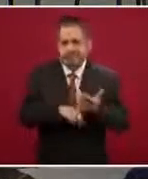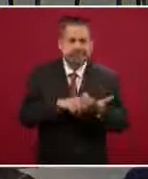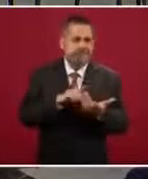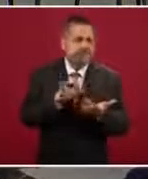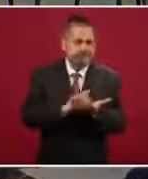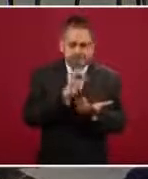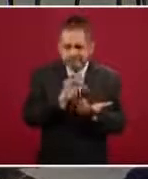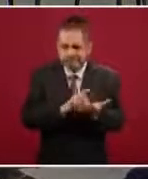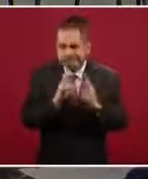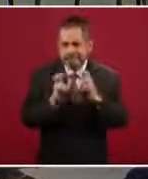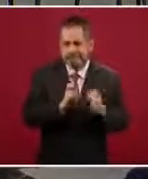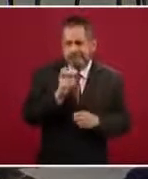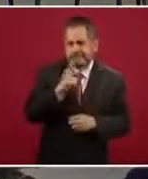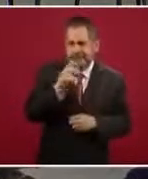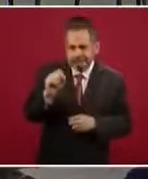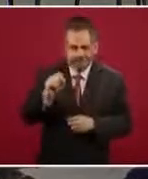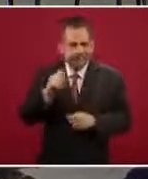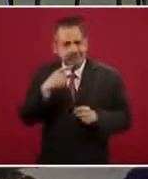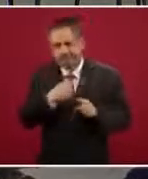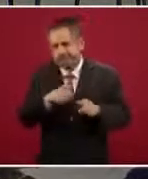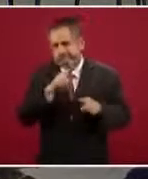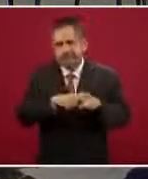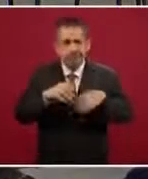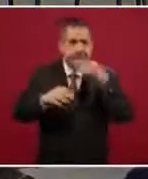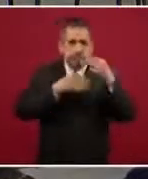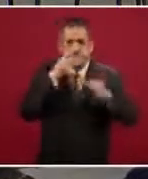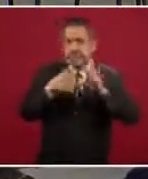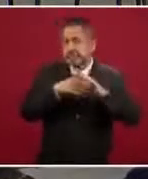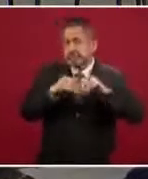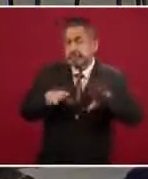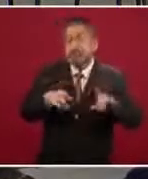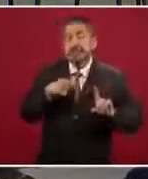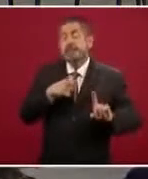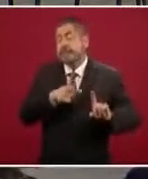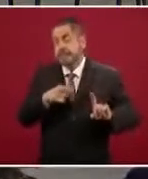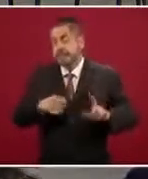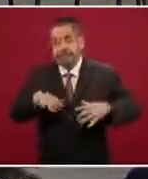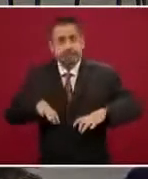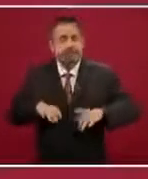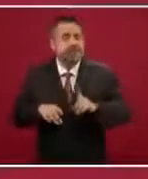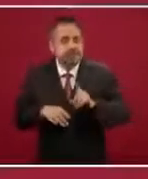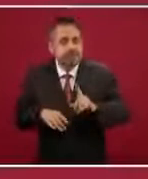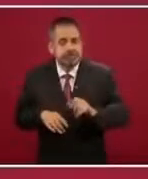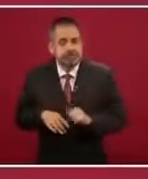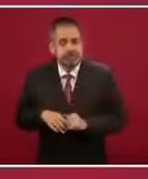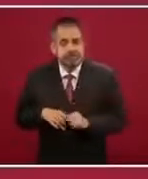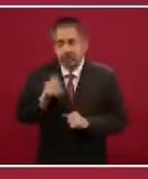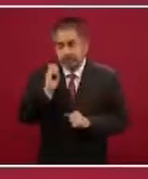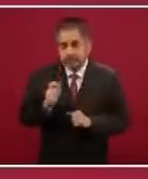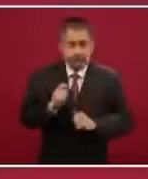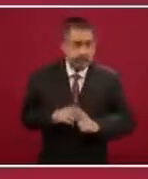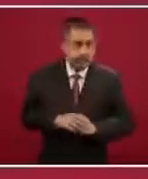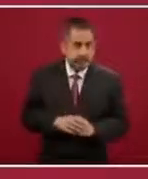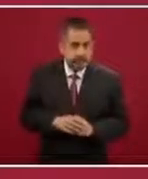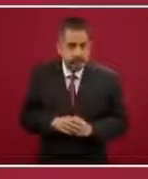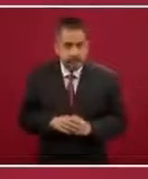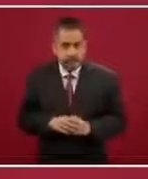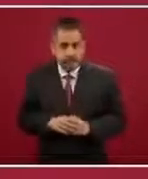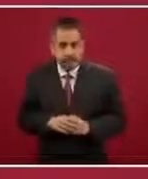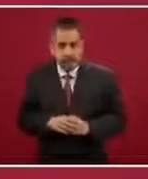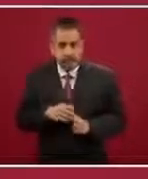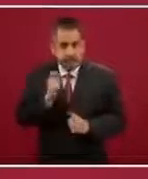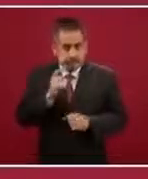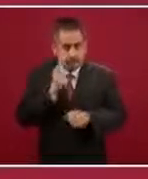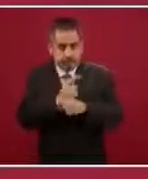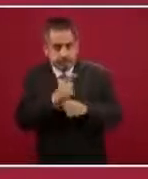móviles, mecanismos de comunicación rápida, etcétera. El diagnóstico, por eso